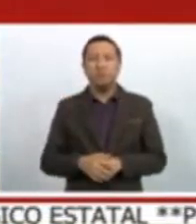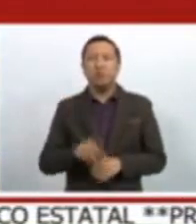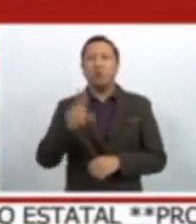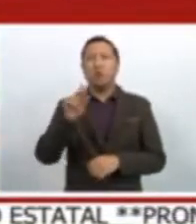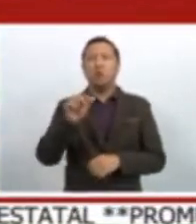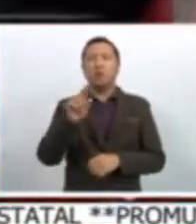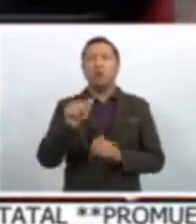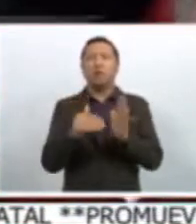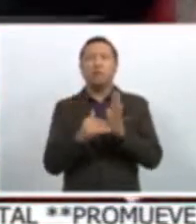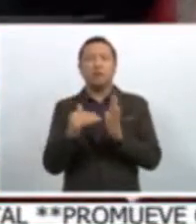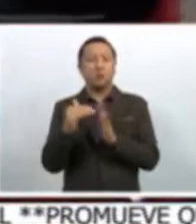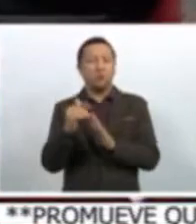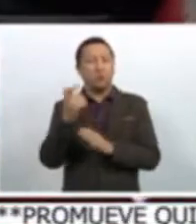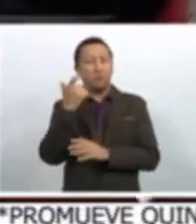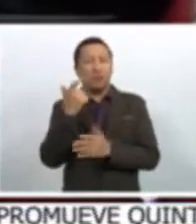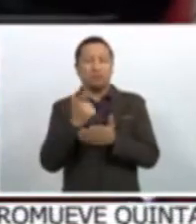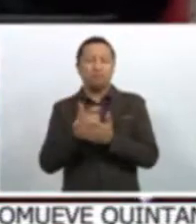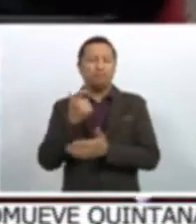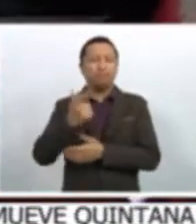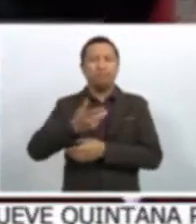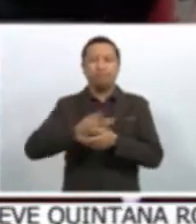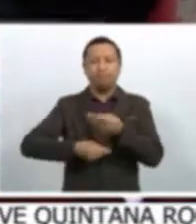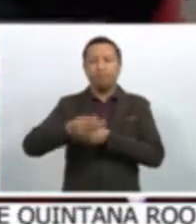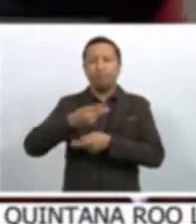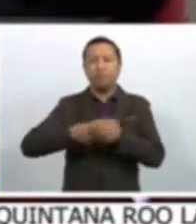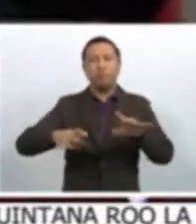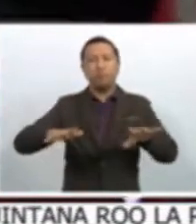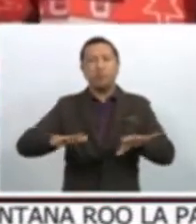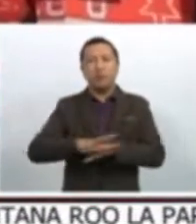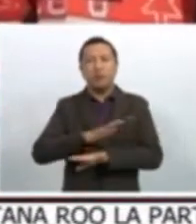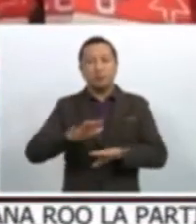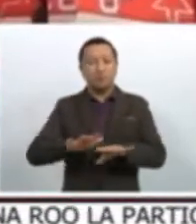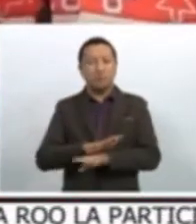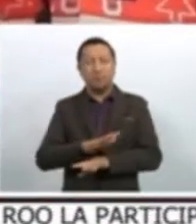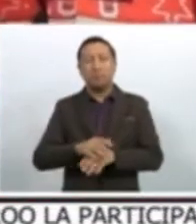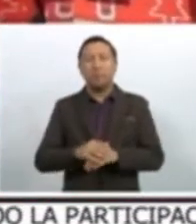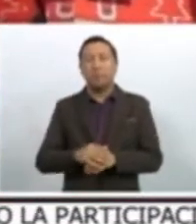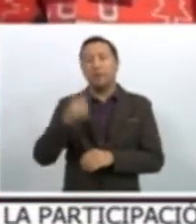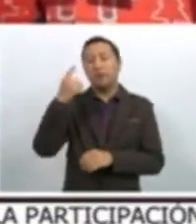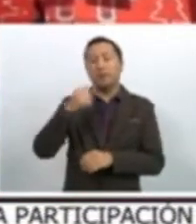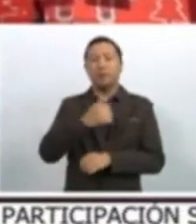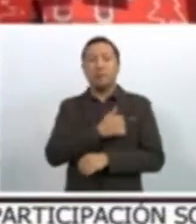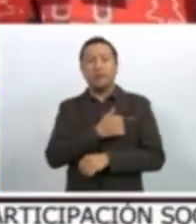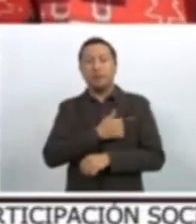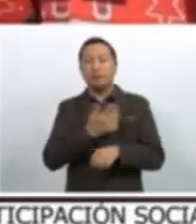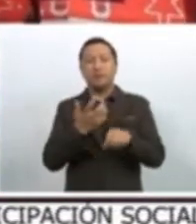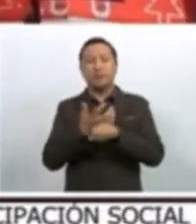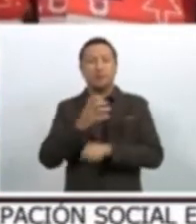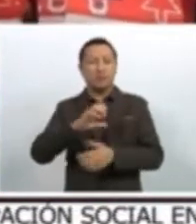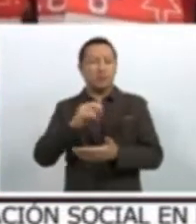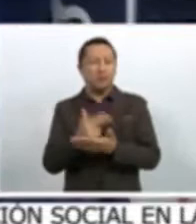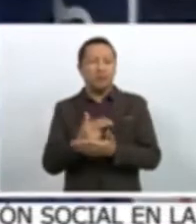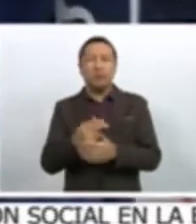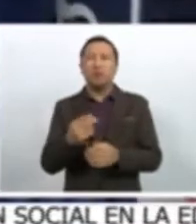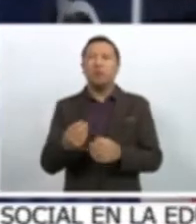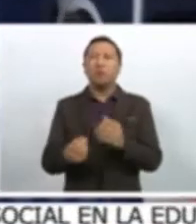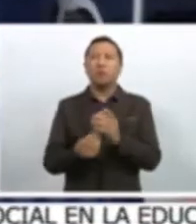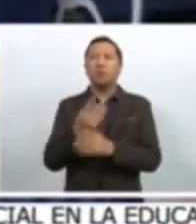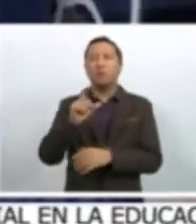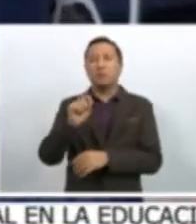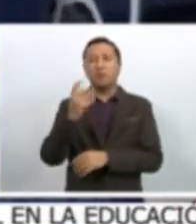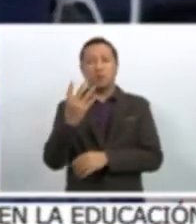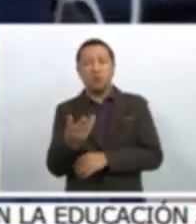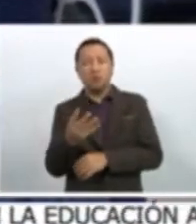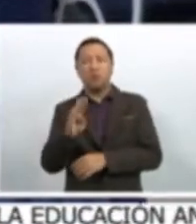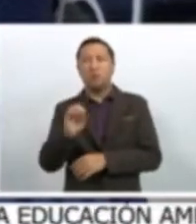pesos, la empresa de transportes de pasajeros ADO presentó en la capital del estado 24 nuevas unidades modelo Volvo 1800